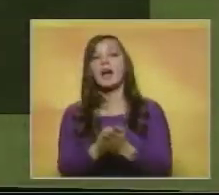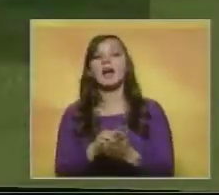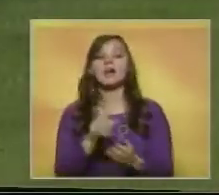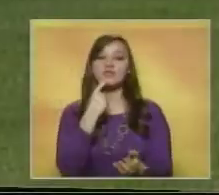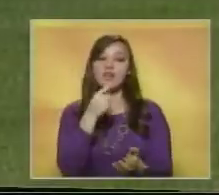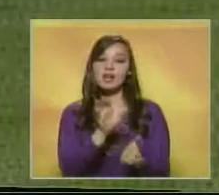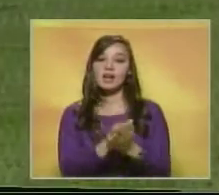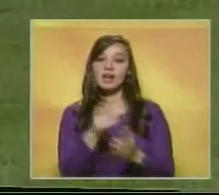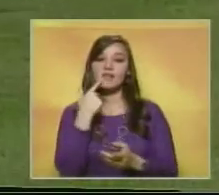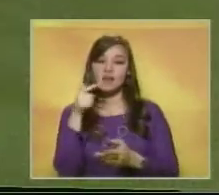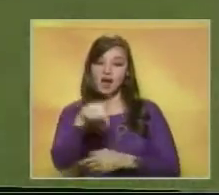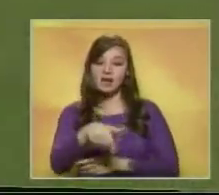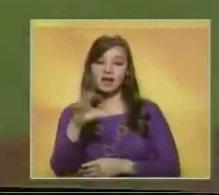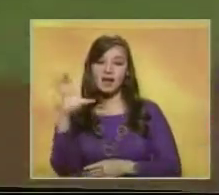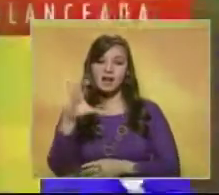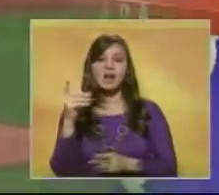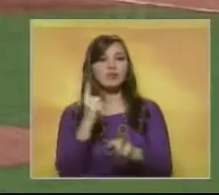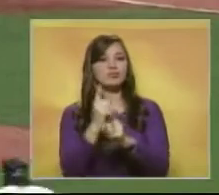casa ante La Guaira.